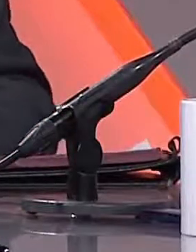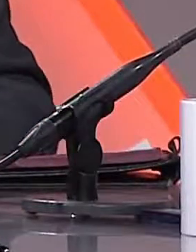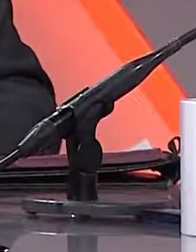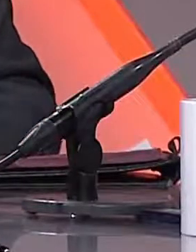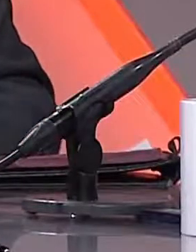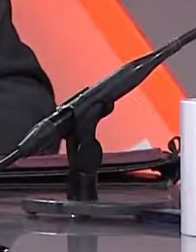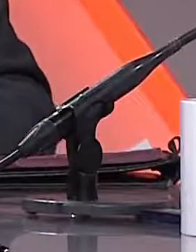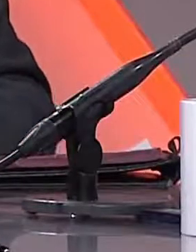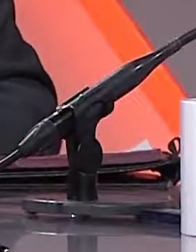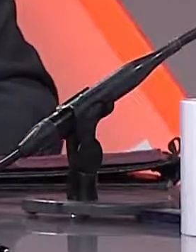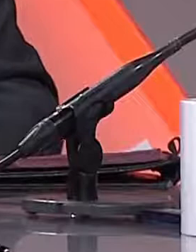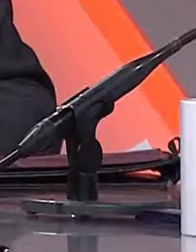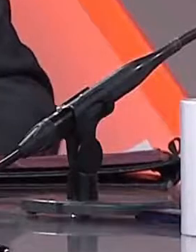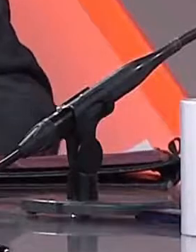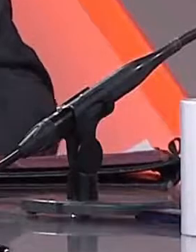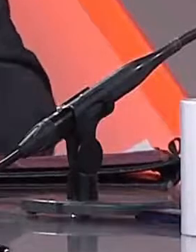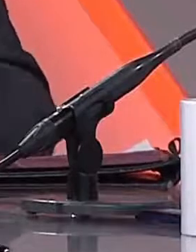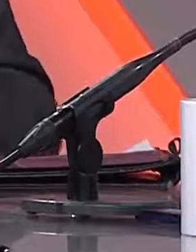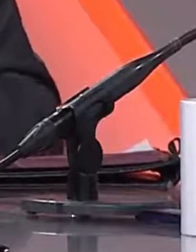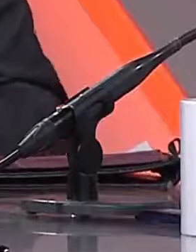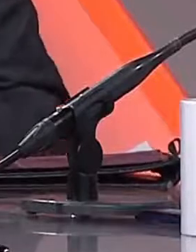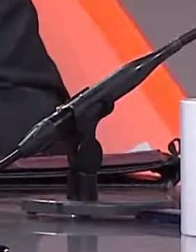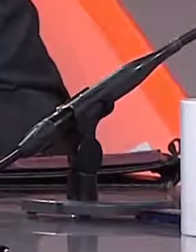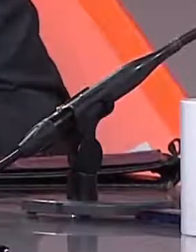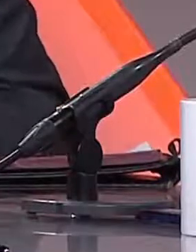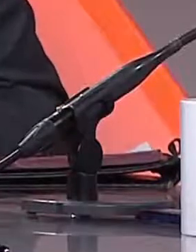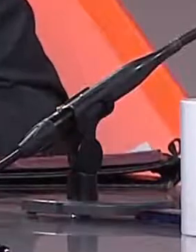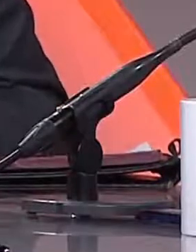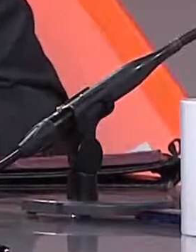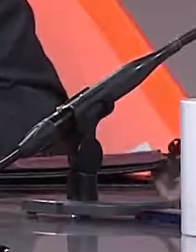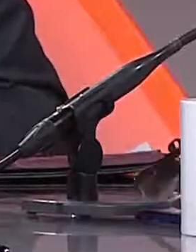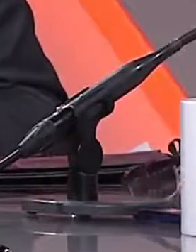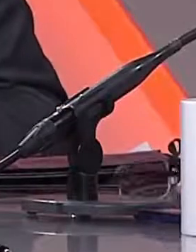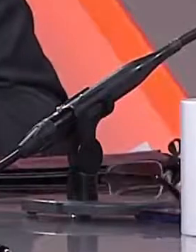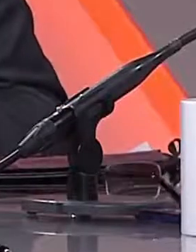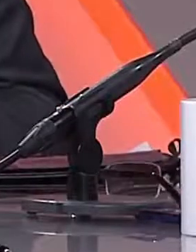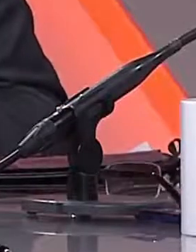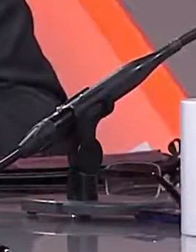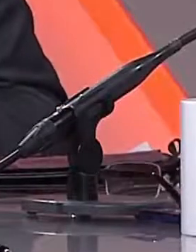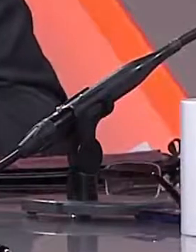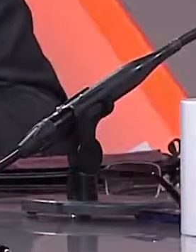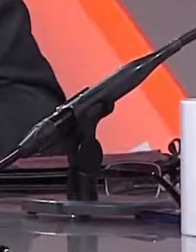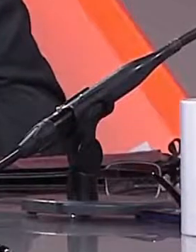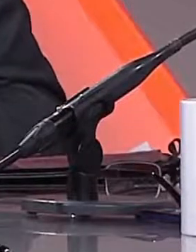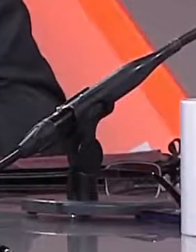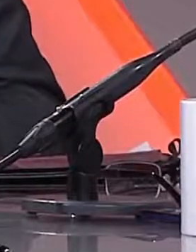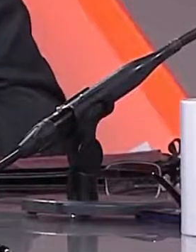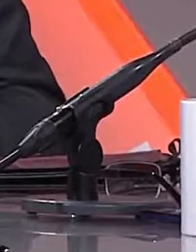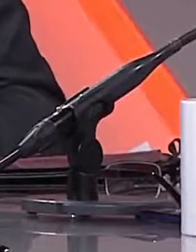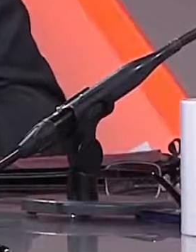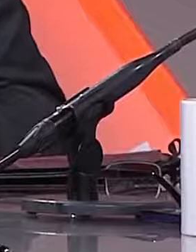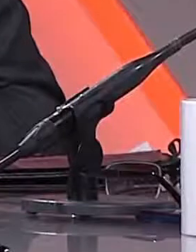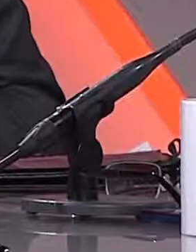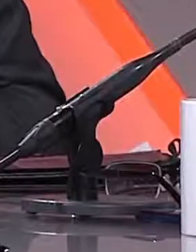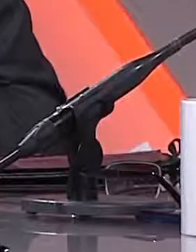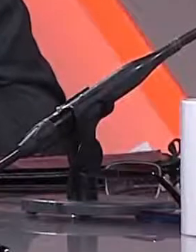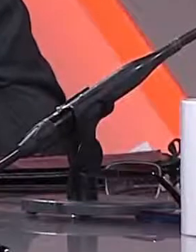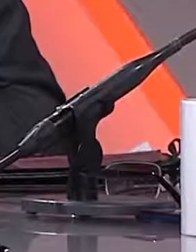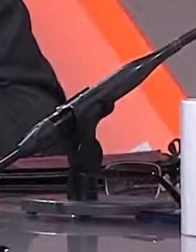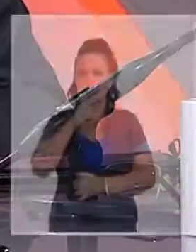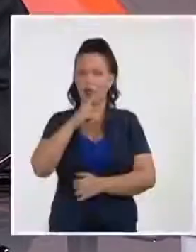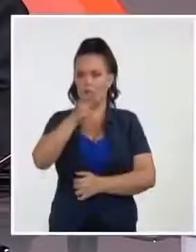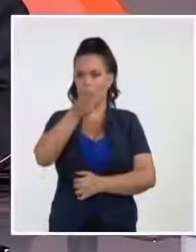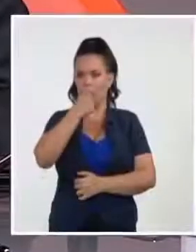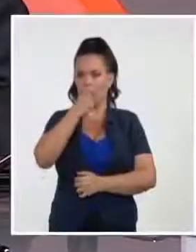los protocolos para nuestro Sistema Nacional de Salud, tanto en la atención clínica como en la detección de los casos, cuáles